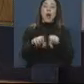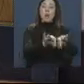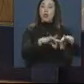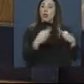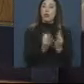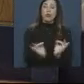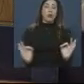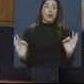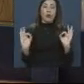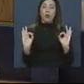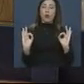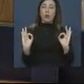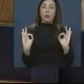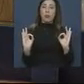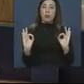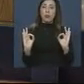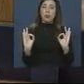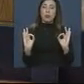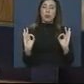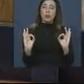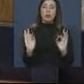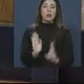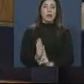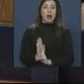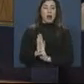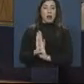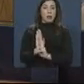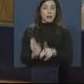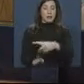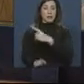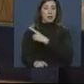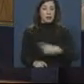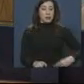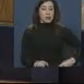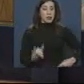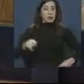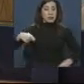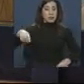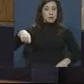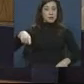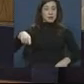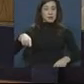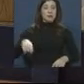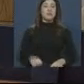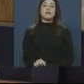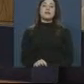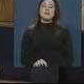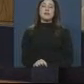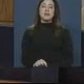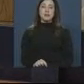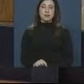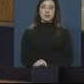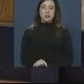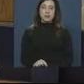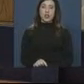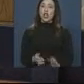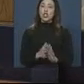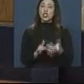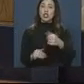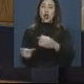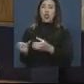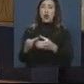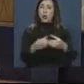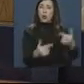tanto en la representación parlamentaria que se instala en esta Cámara de Diputados, todos los